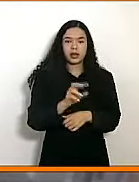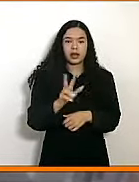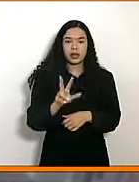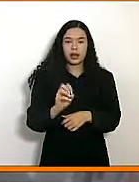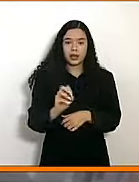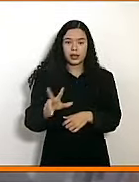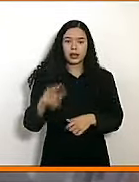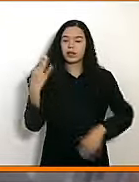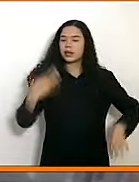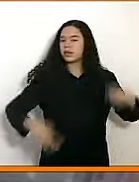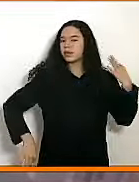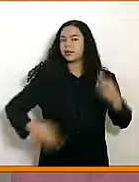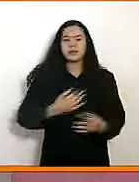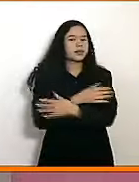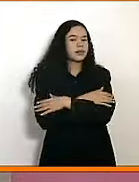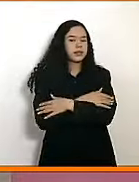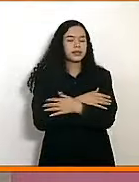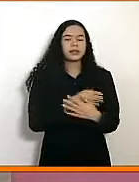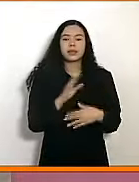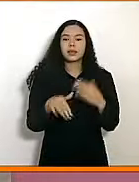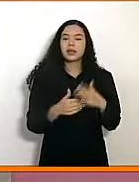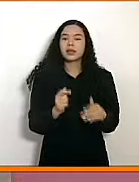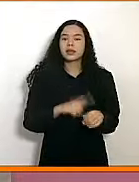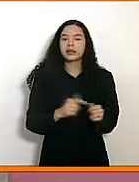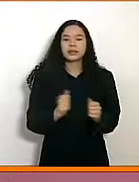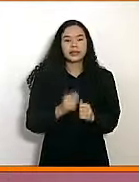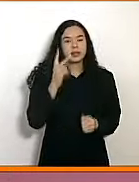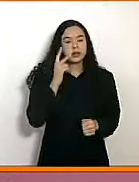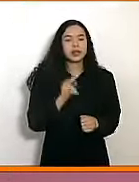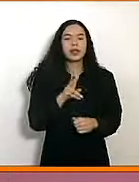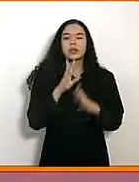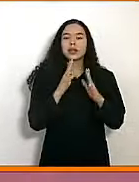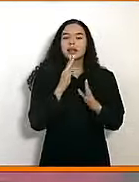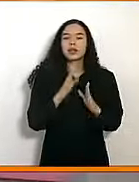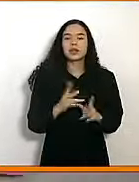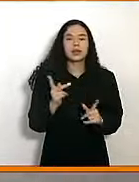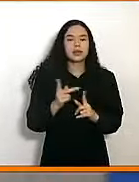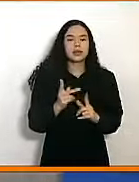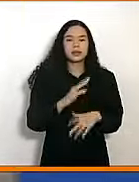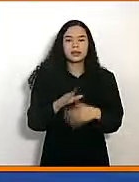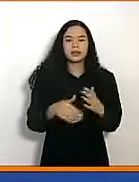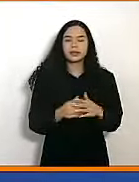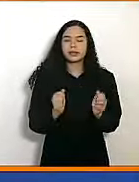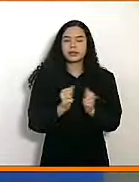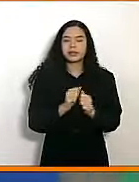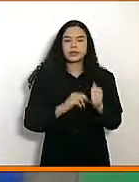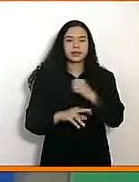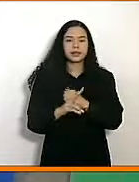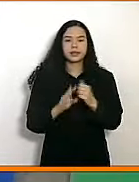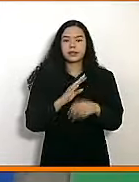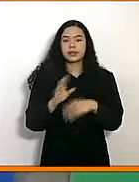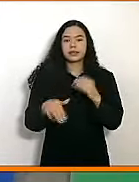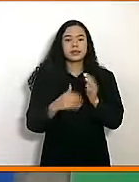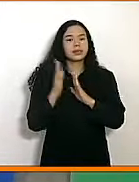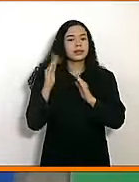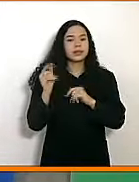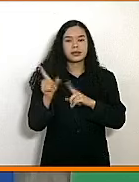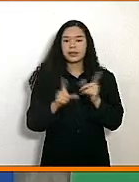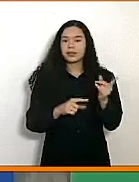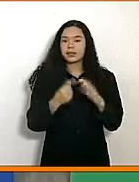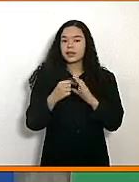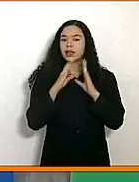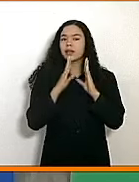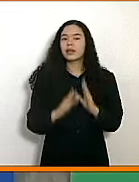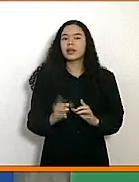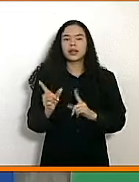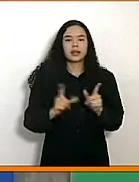803. Muchas felicidades. Vamos a conocer esas dos catrachadas afortunadas para premiados. Espero que estés listo con tu guía